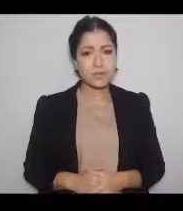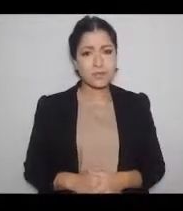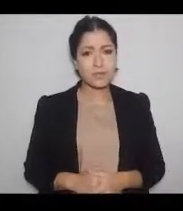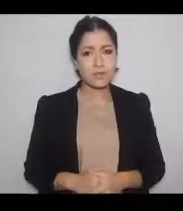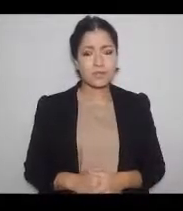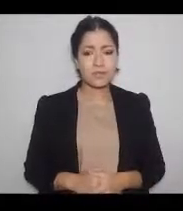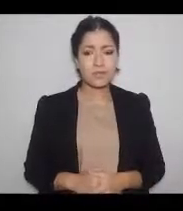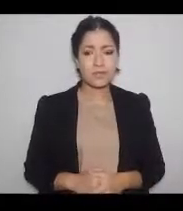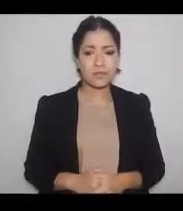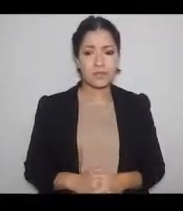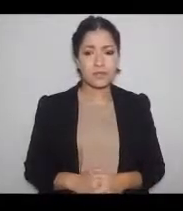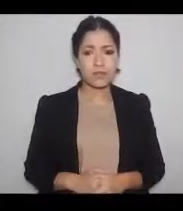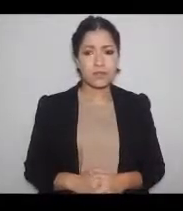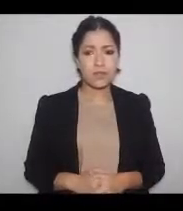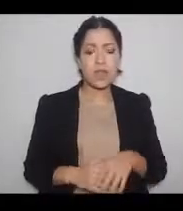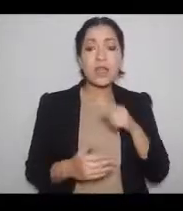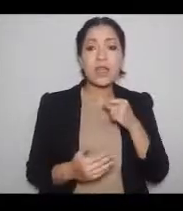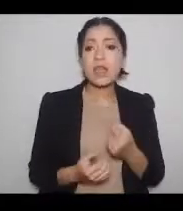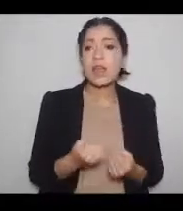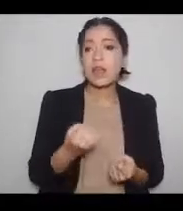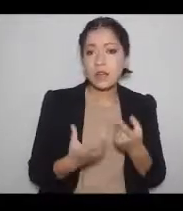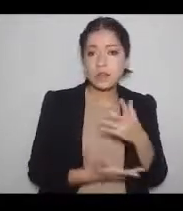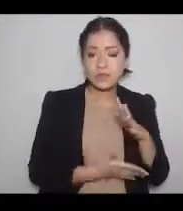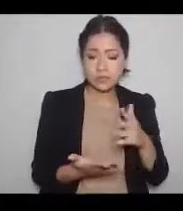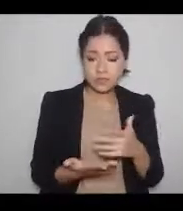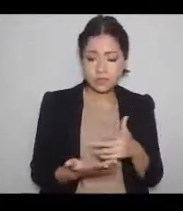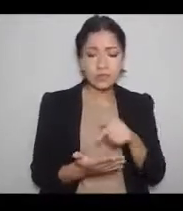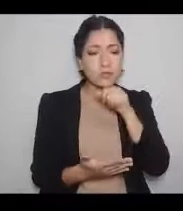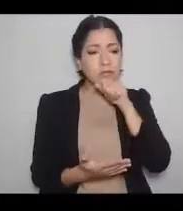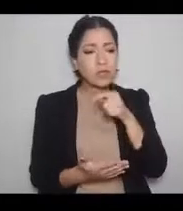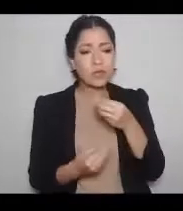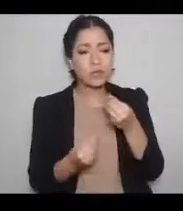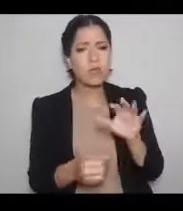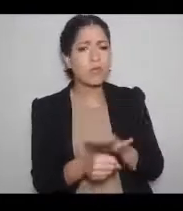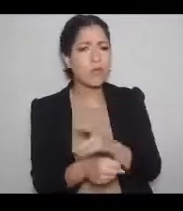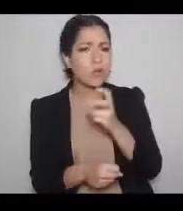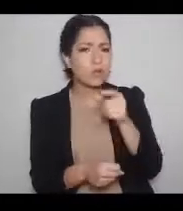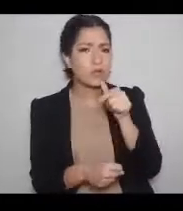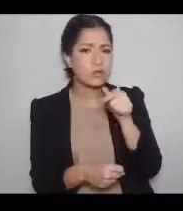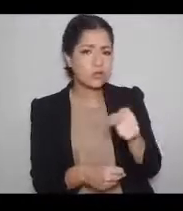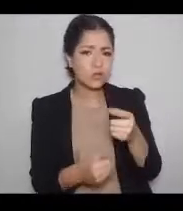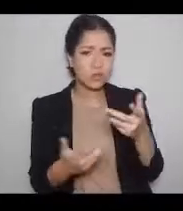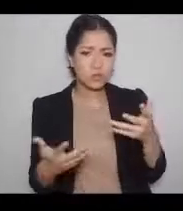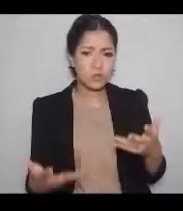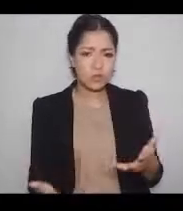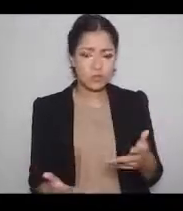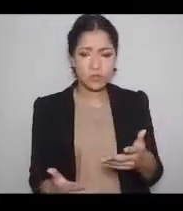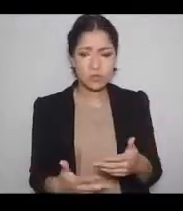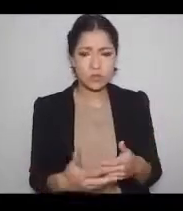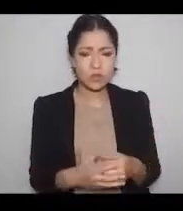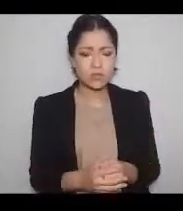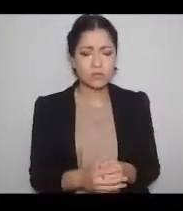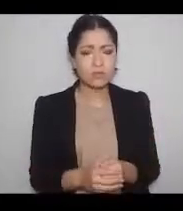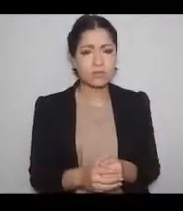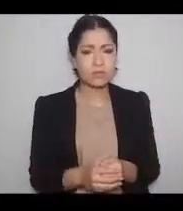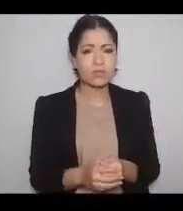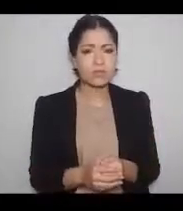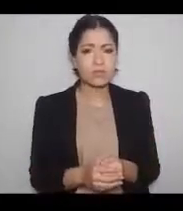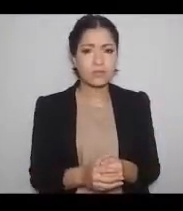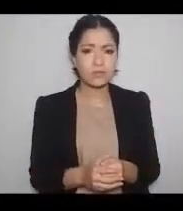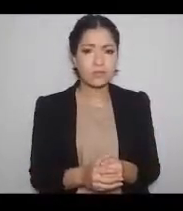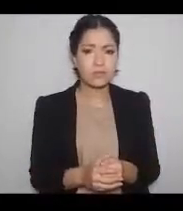Y empresas de gran miga y de mucho momento, por tal motivo tuercen sus caudales,